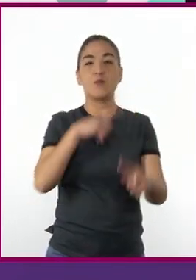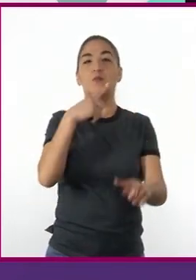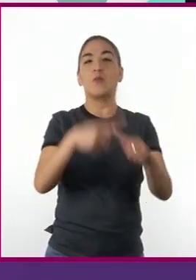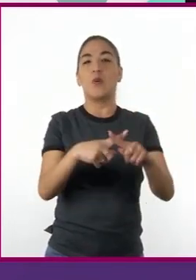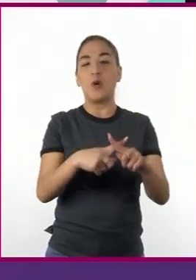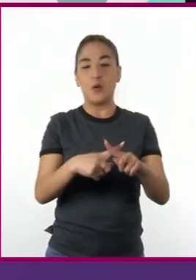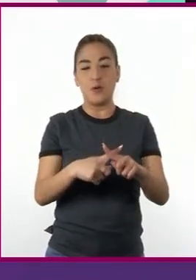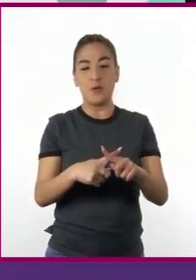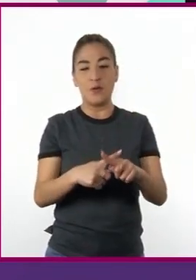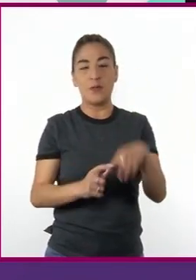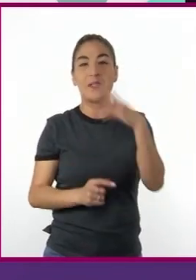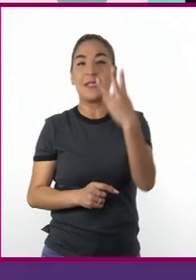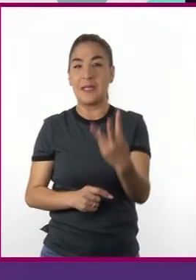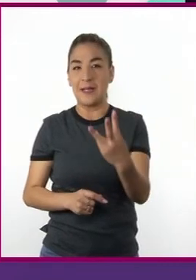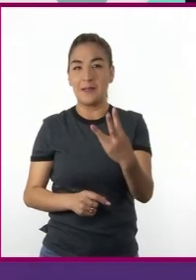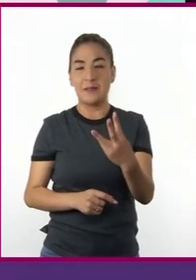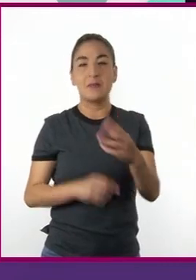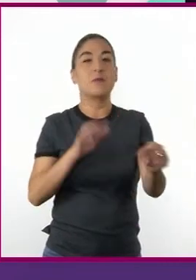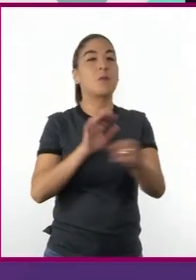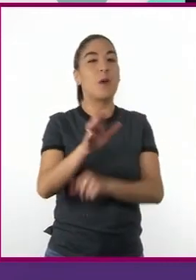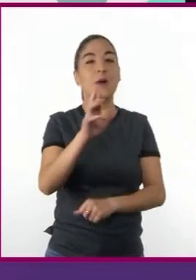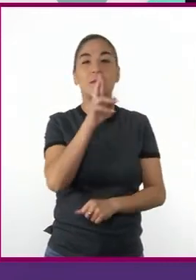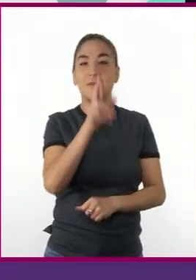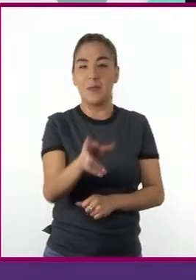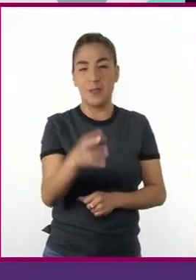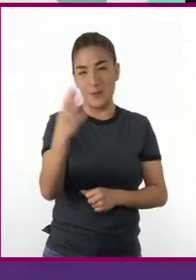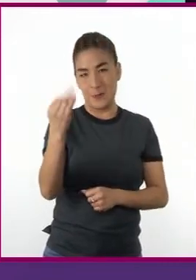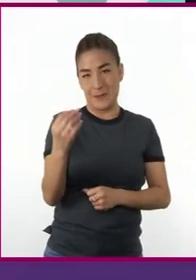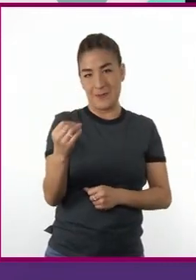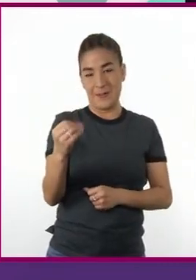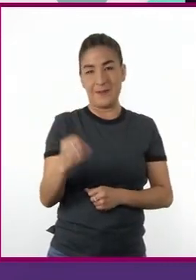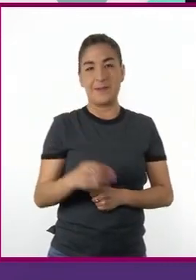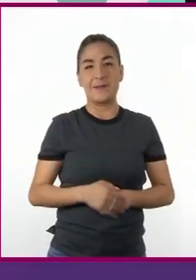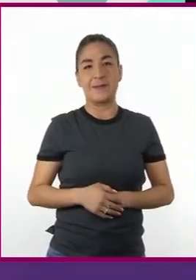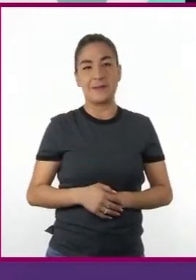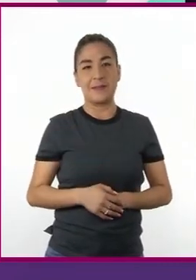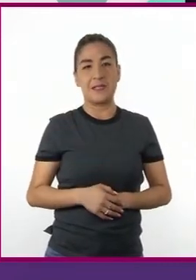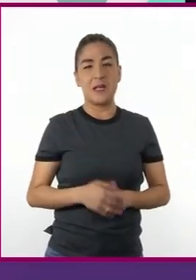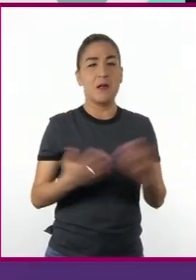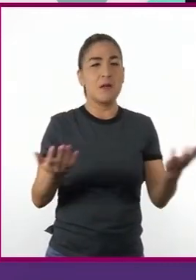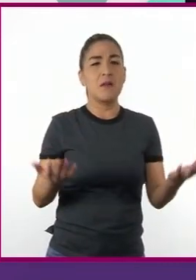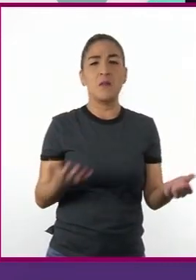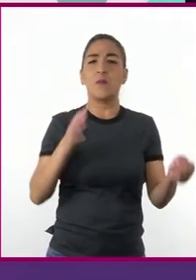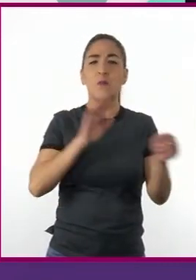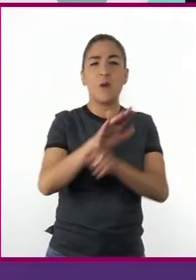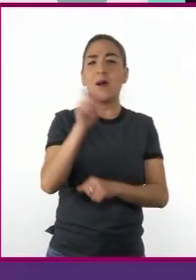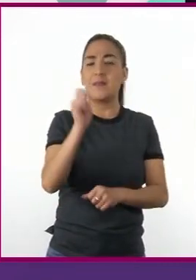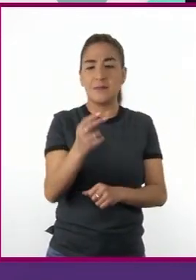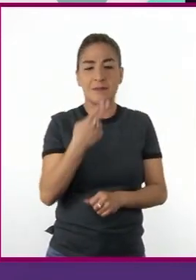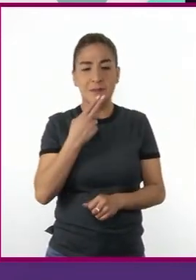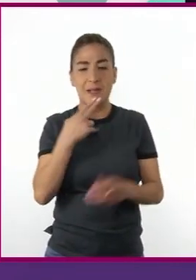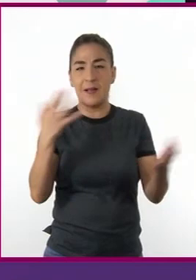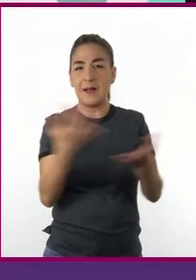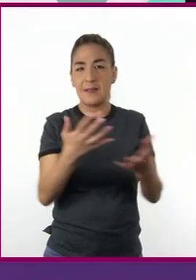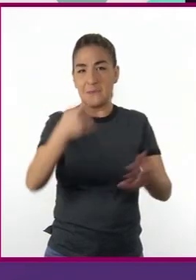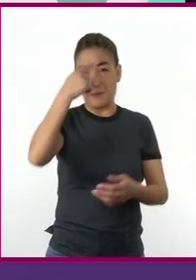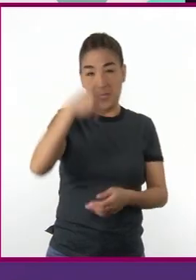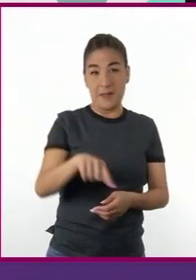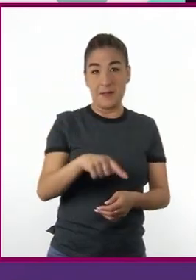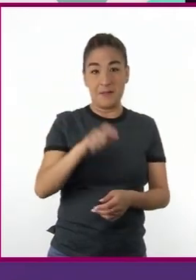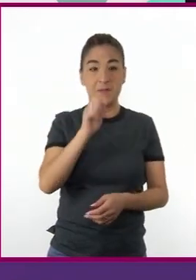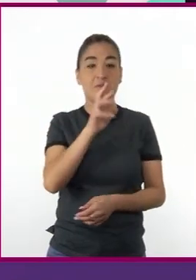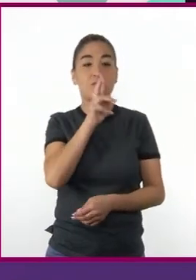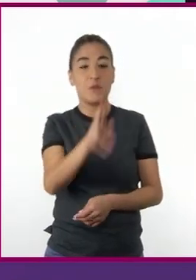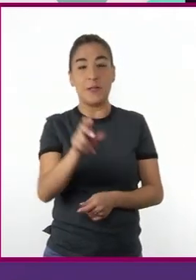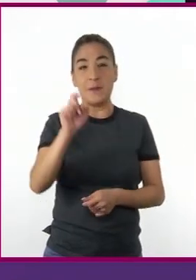3. Nos da como resultado 9. ¿Qué operación debemos realizar para que nos dé